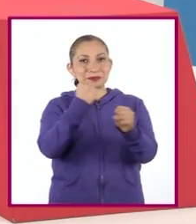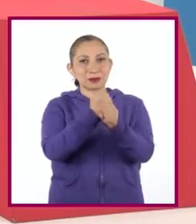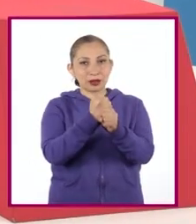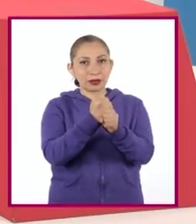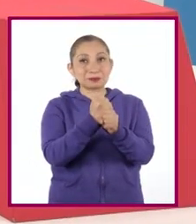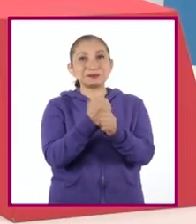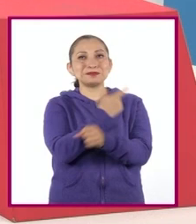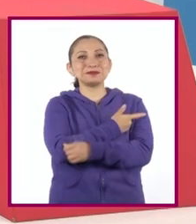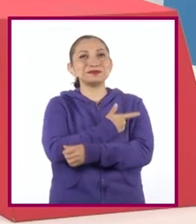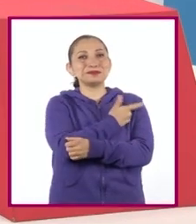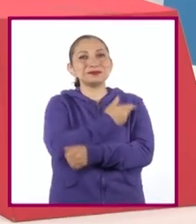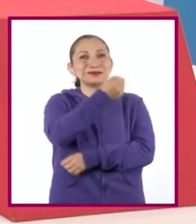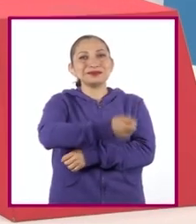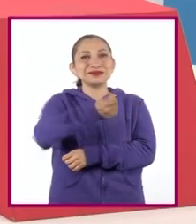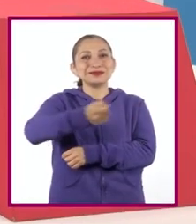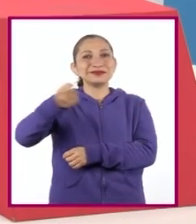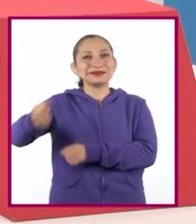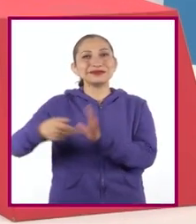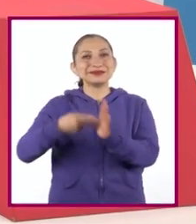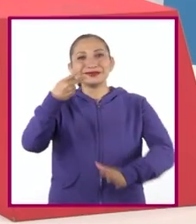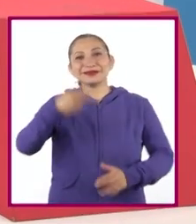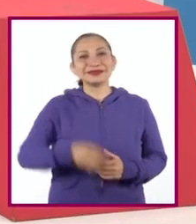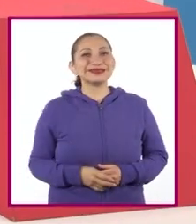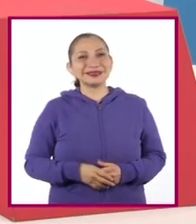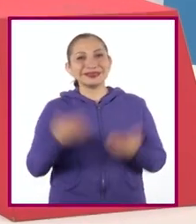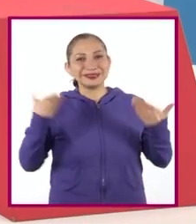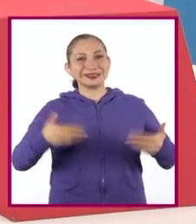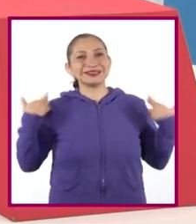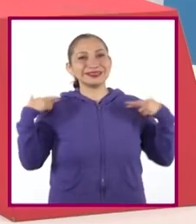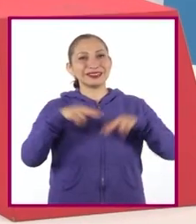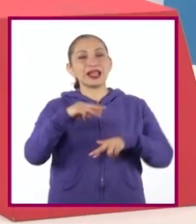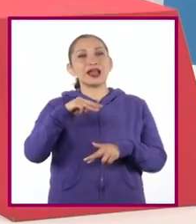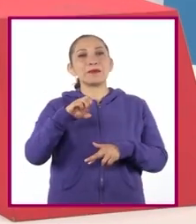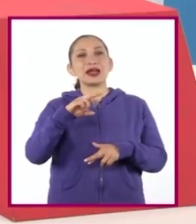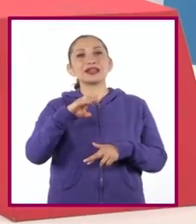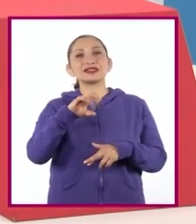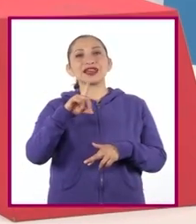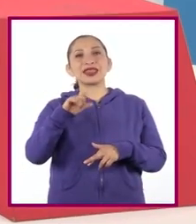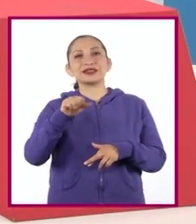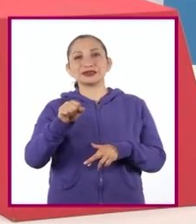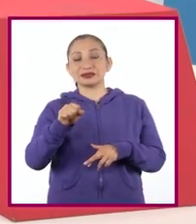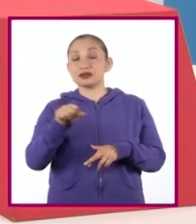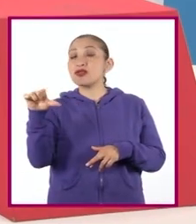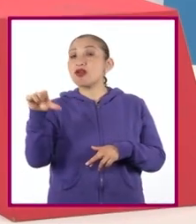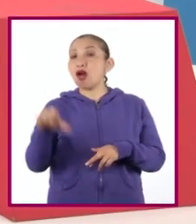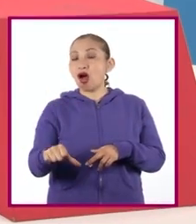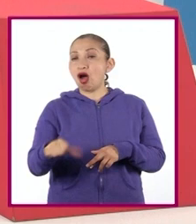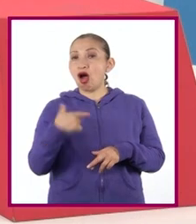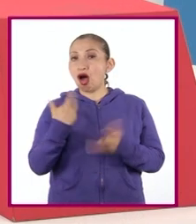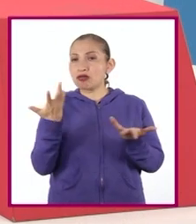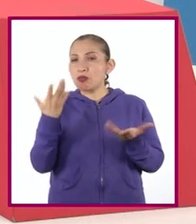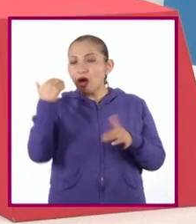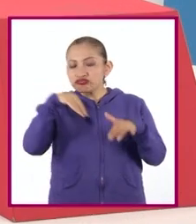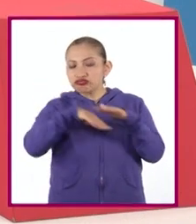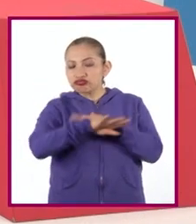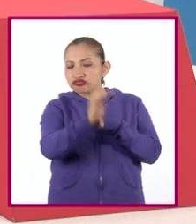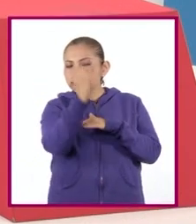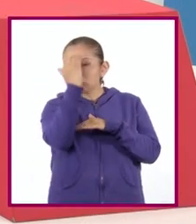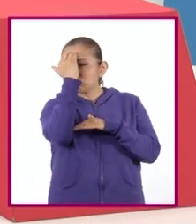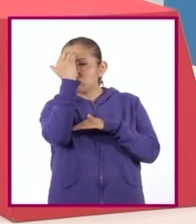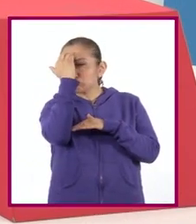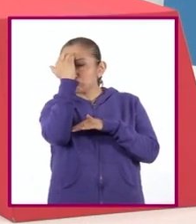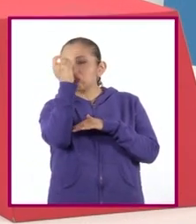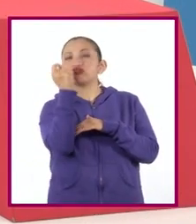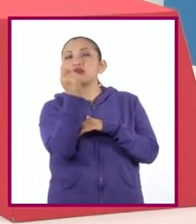Es un gusto saludarles de nueva cuenta. Soy la maestra Mercedes y en esta ocasión nos aventuraremos a